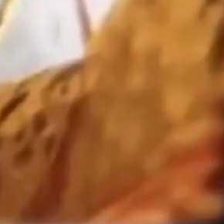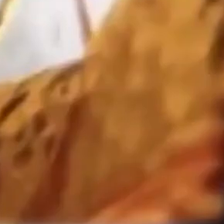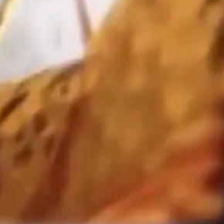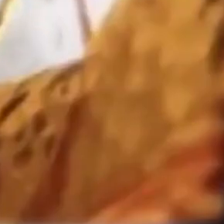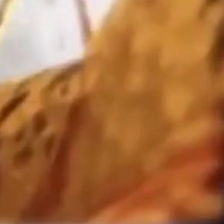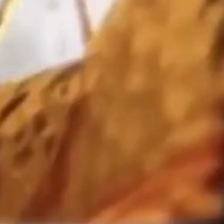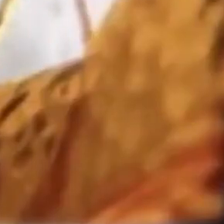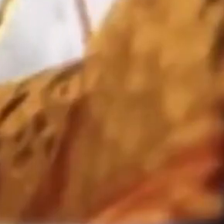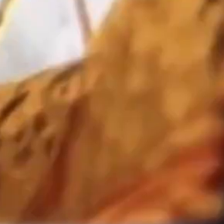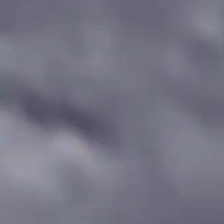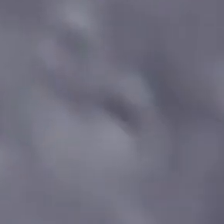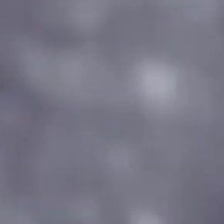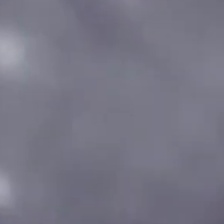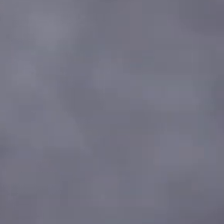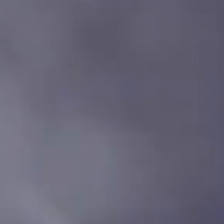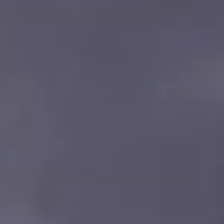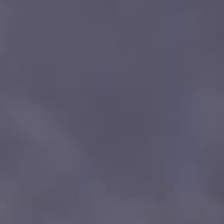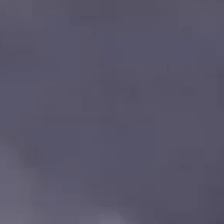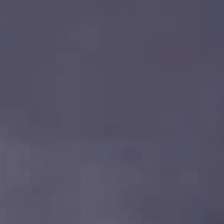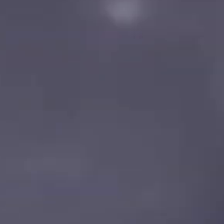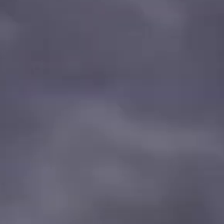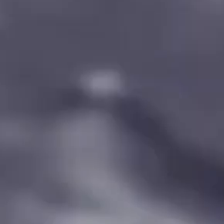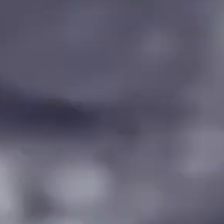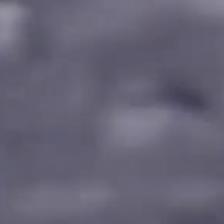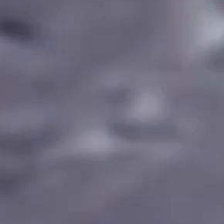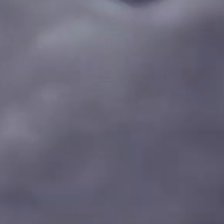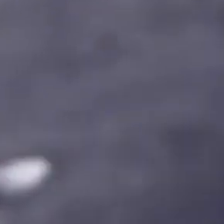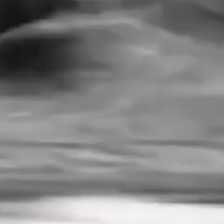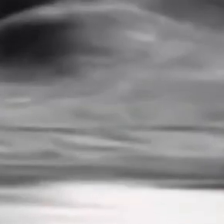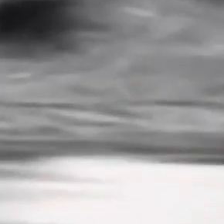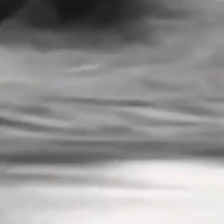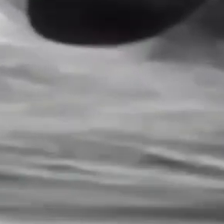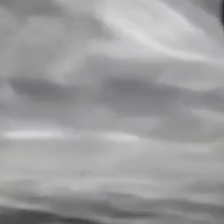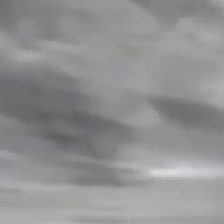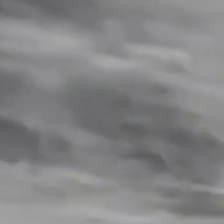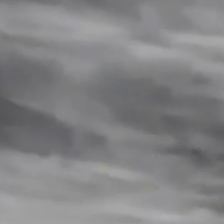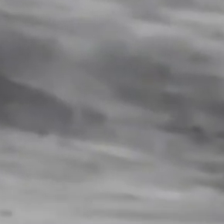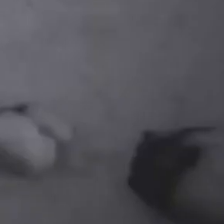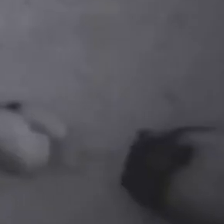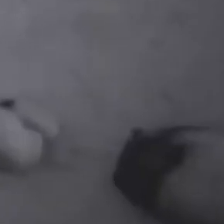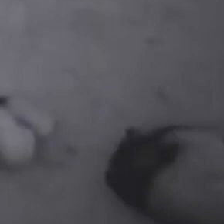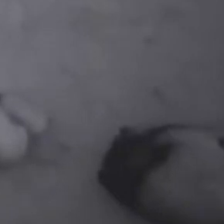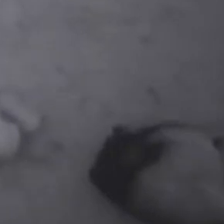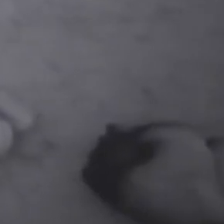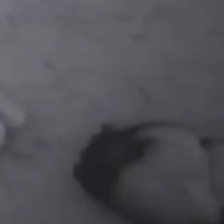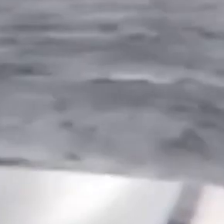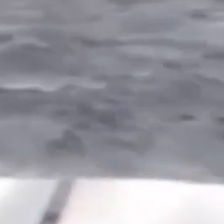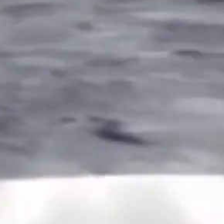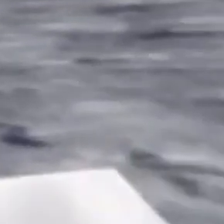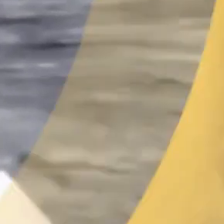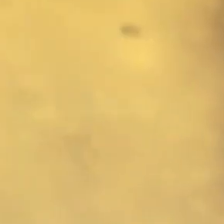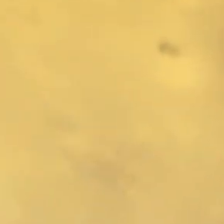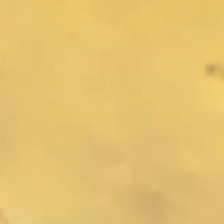superficie lunar, también en el polo sur, haciendo fracasar la primera misión rusa de este tipo en casi 50 años.